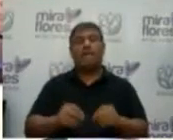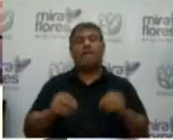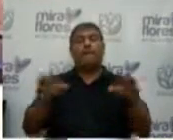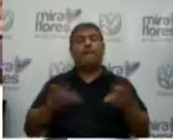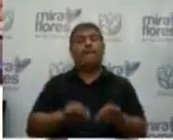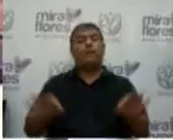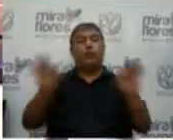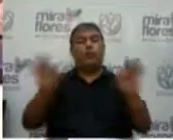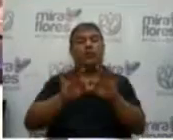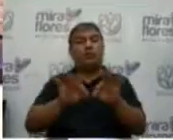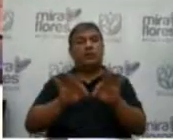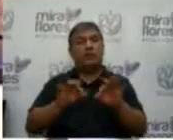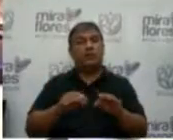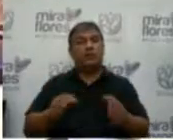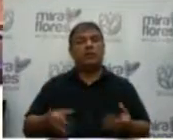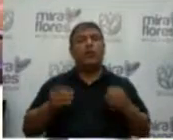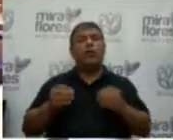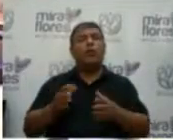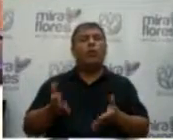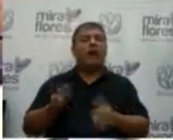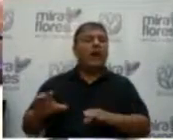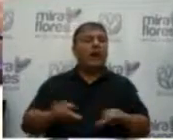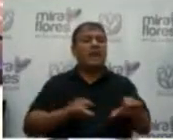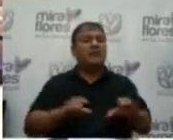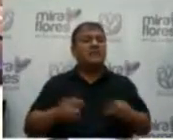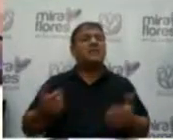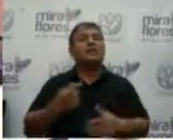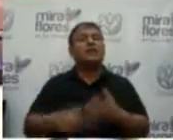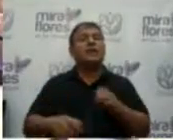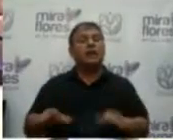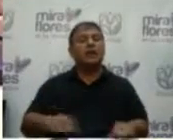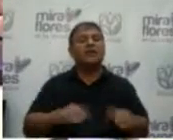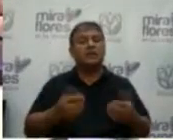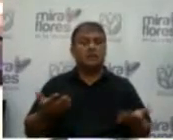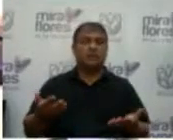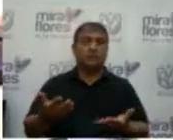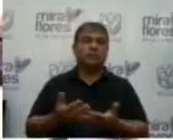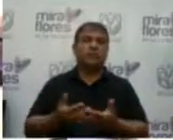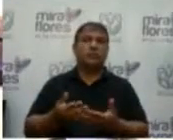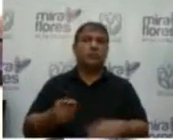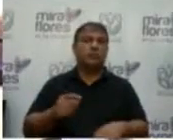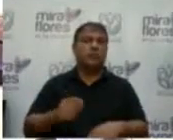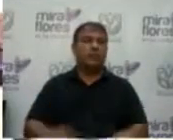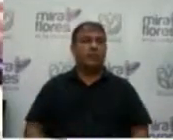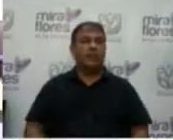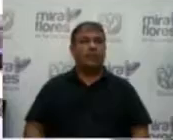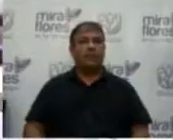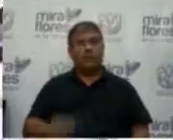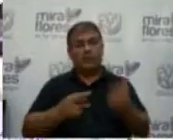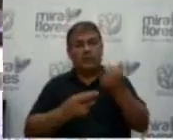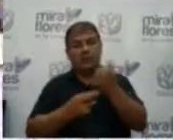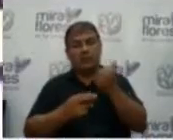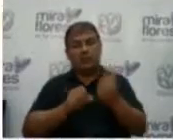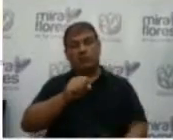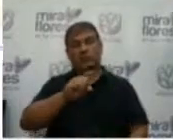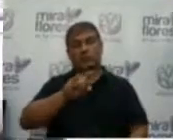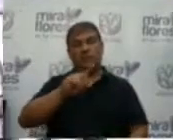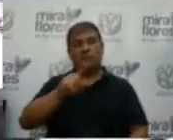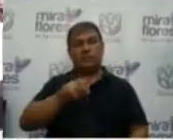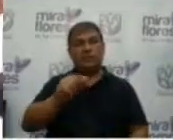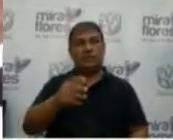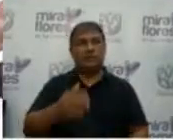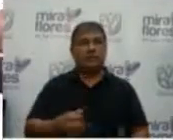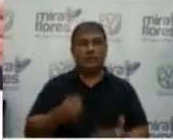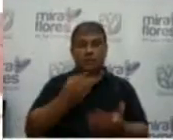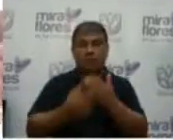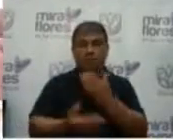importantísimo para saber todos cómo actuar en este caso, ¿no? Gracias. Muy bien, regidor Sousa.